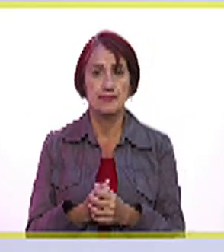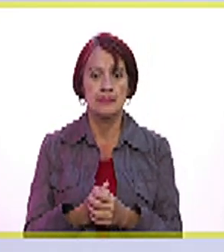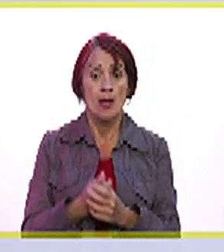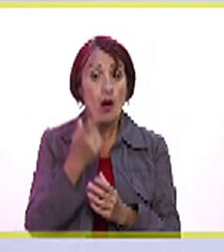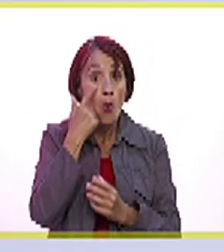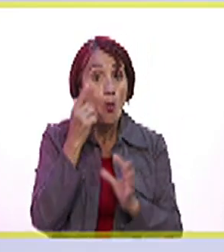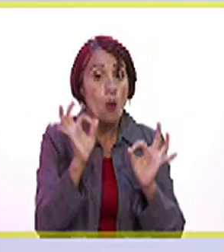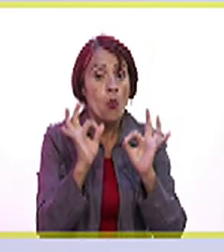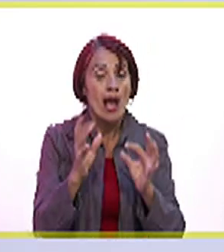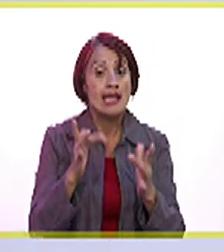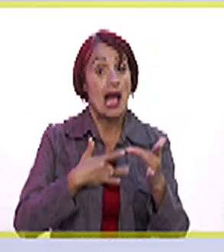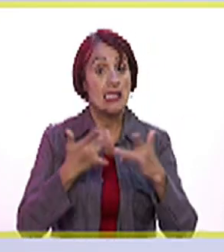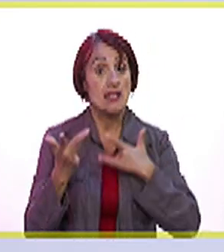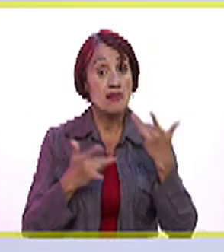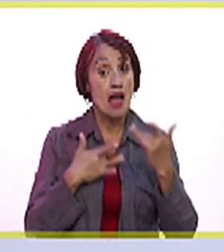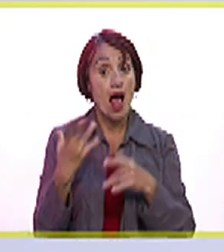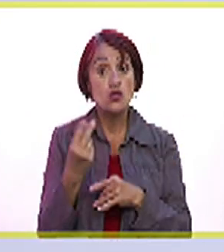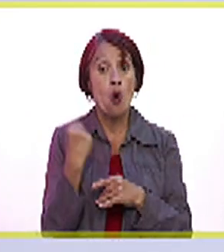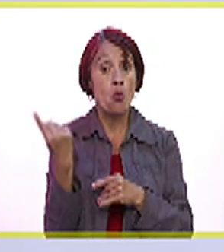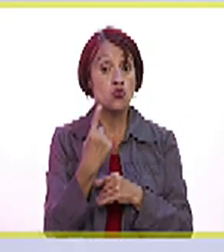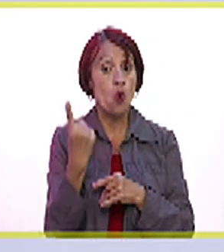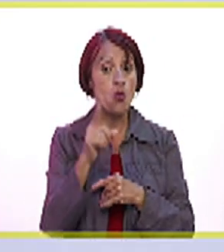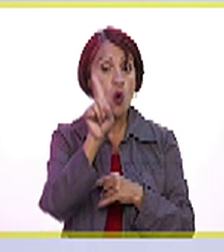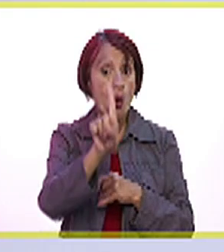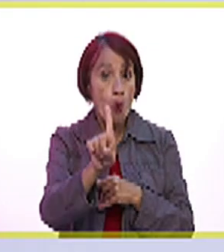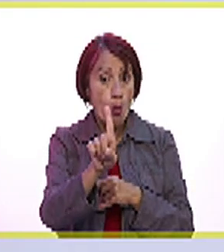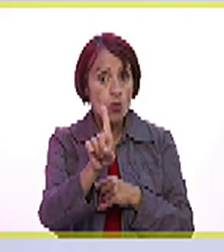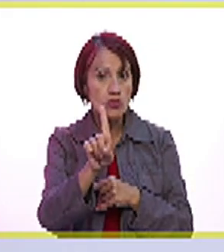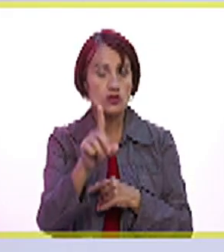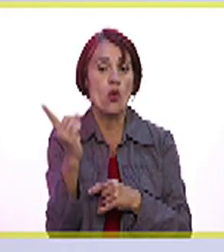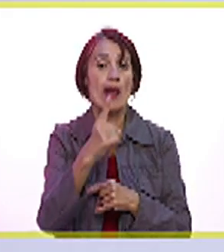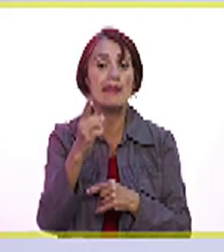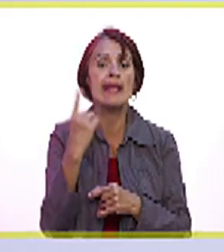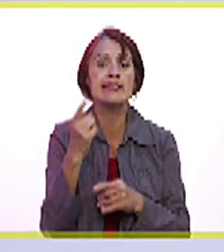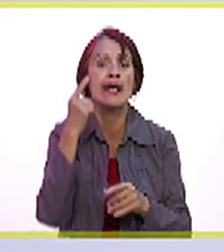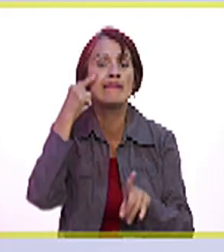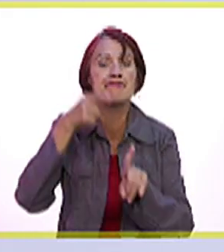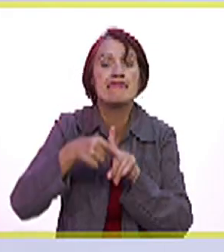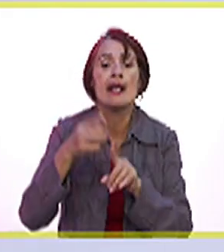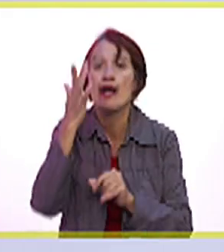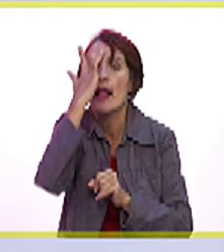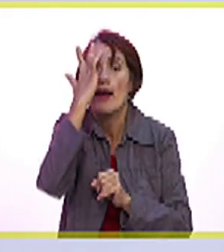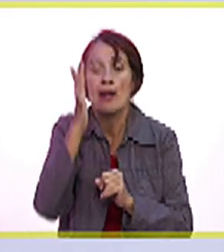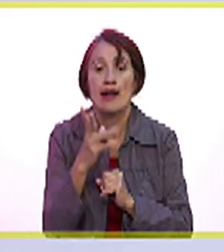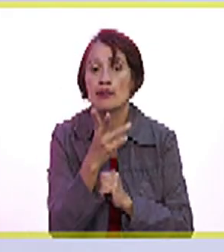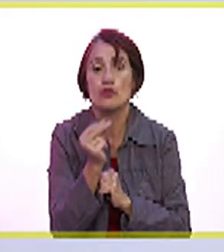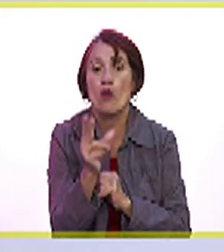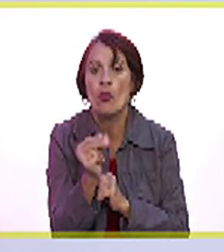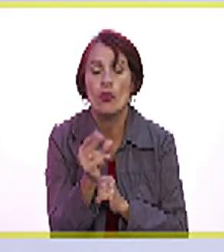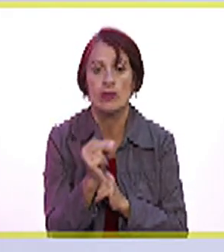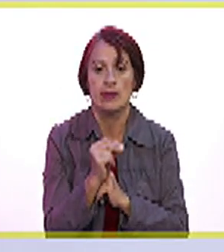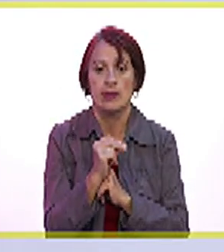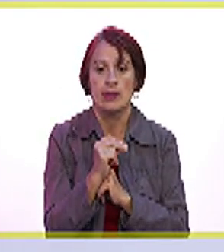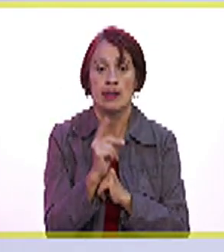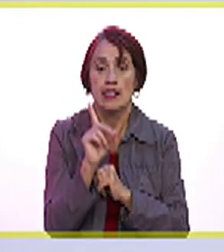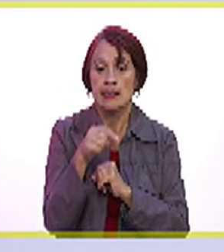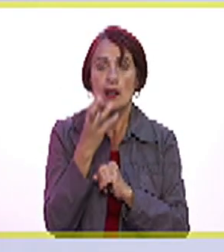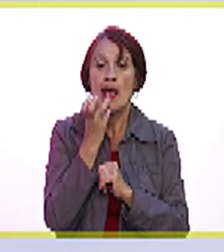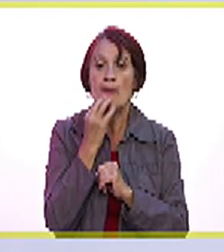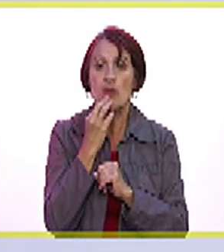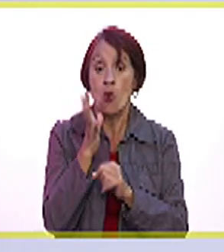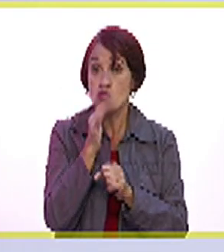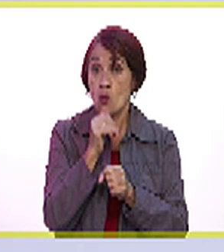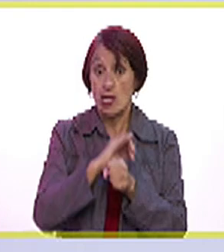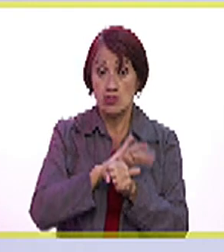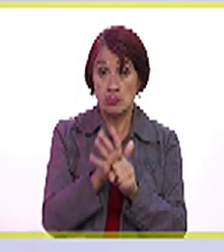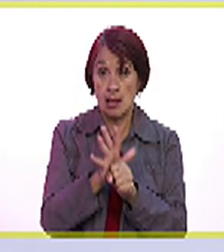Ojo, estas actividades no se dan solamente en un asueto de carnaval, por ejemplo, en condiciones normales, es decir, cuando no tenemos pandemia, estas